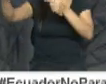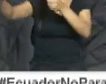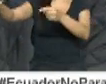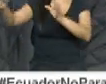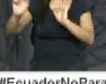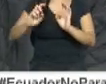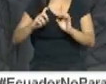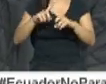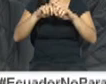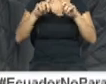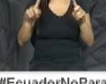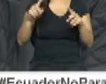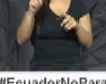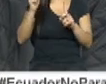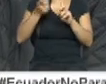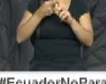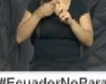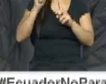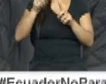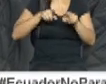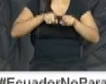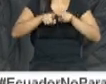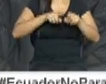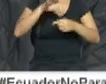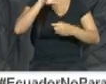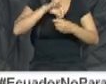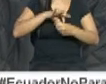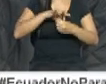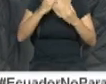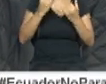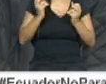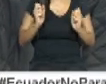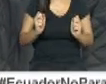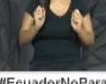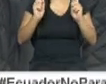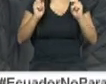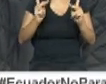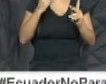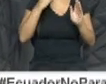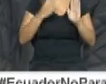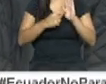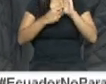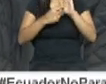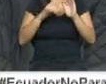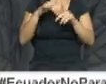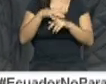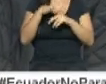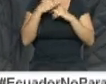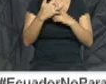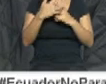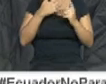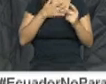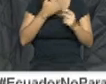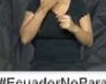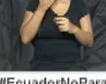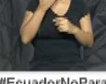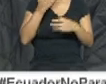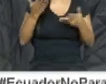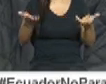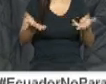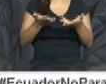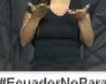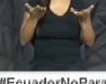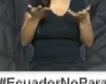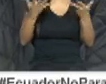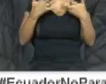poder. Pero, en cierta manera, como oportunidad, la situación sería básicamente que